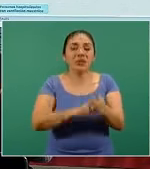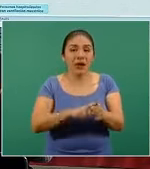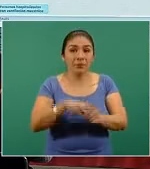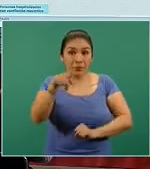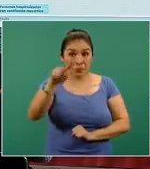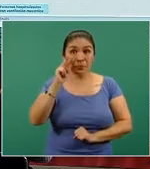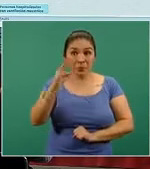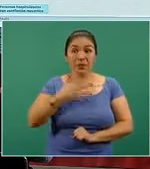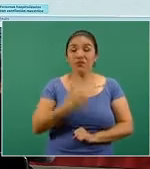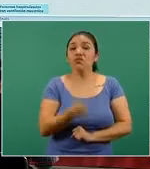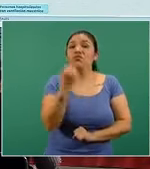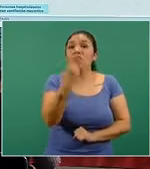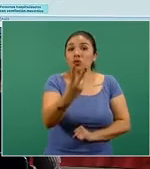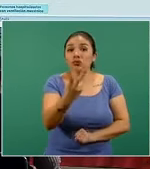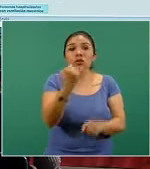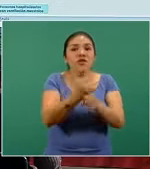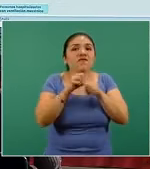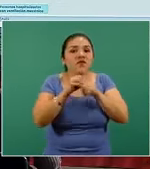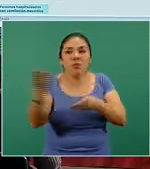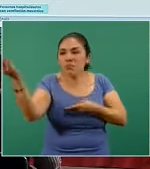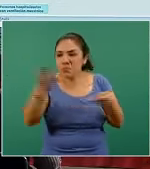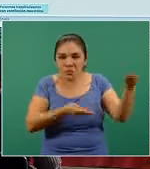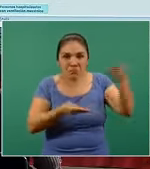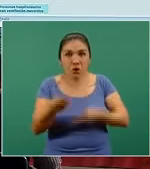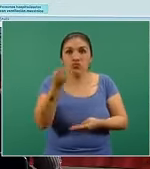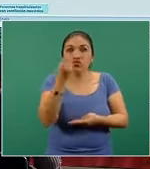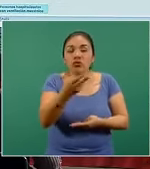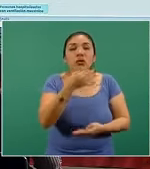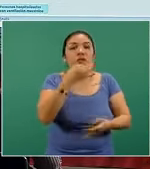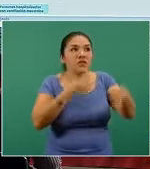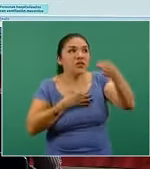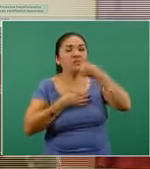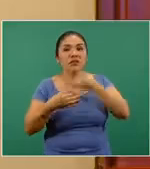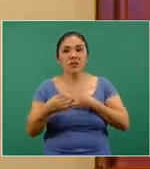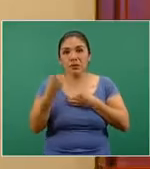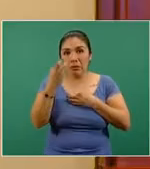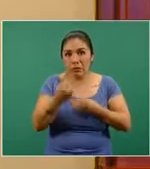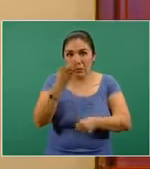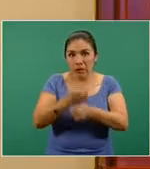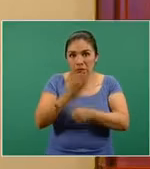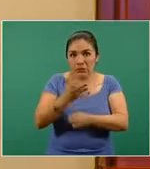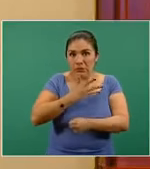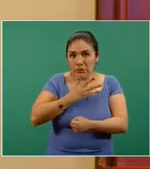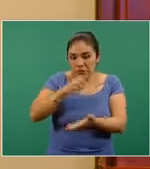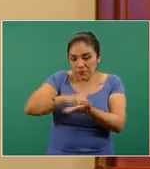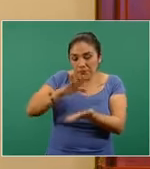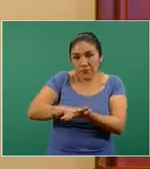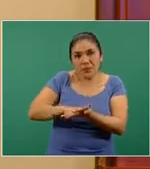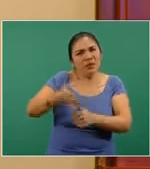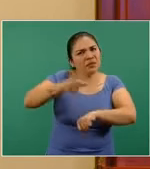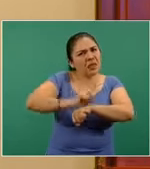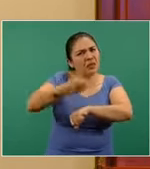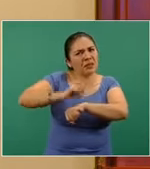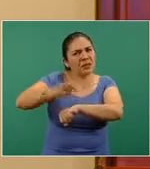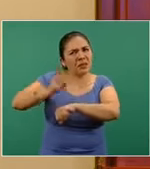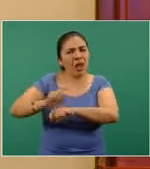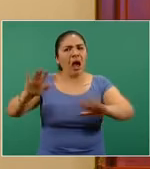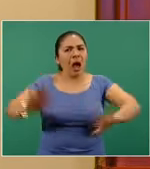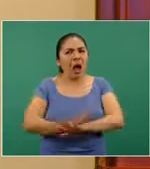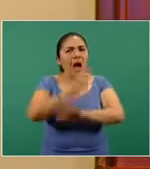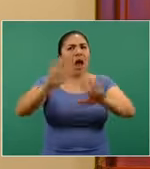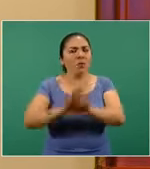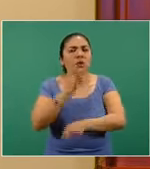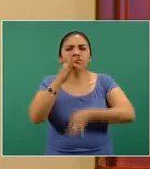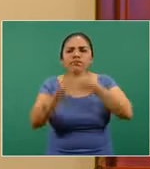tenemos dos sistemas, dos fuentes de información, dos señales que están en este momento todos los días actualizándose